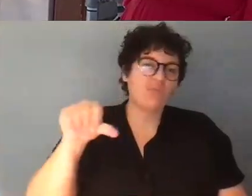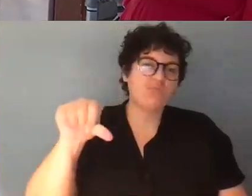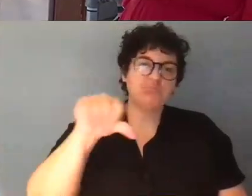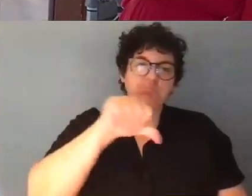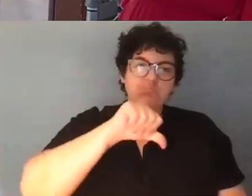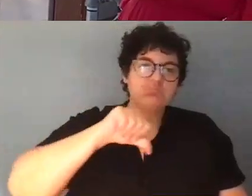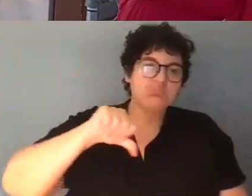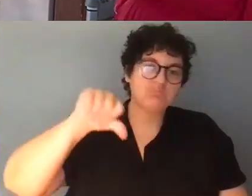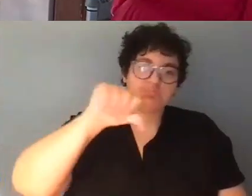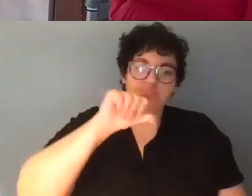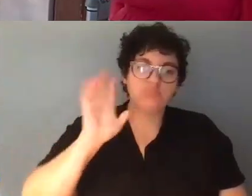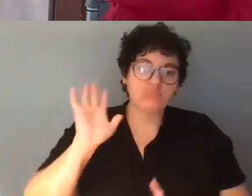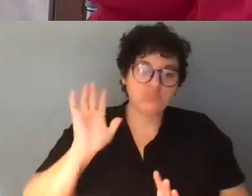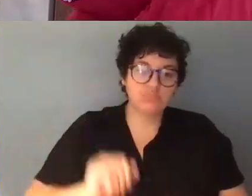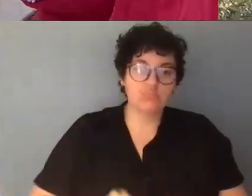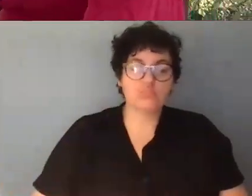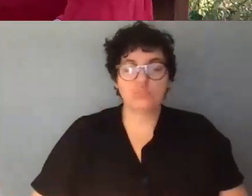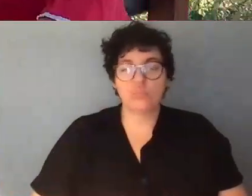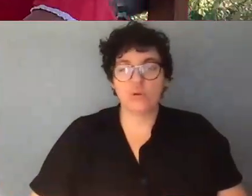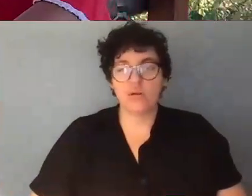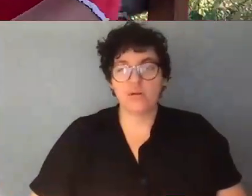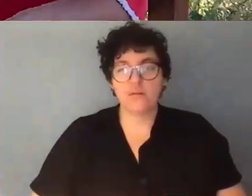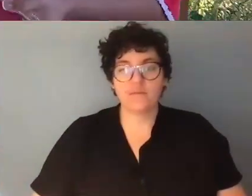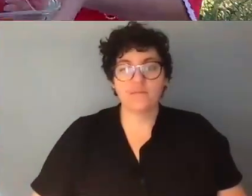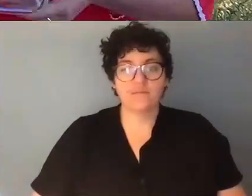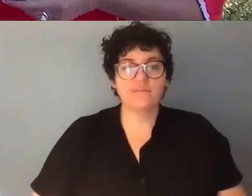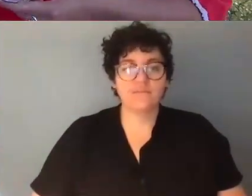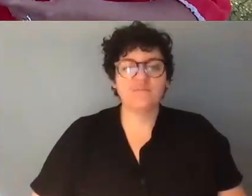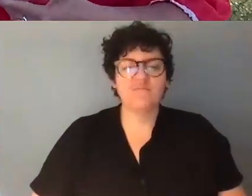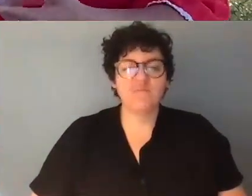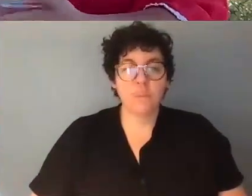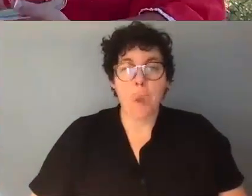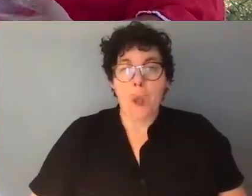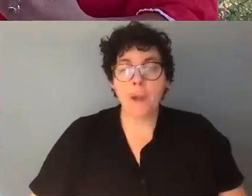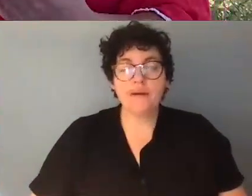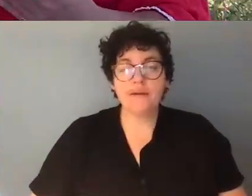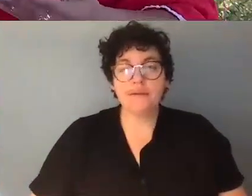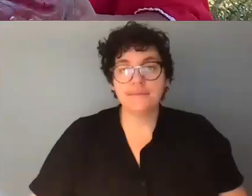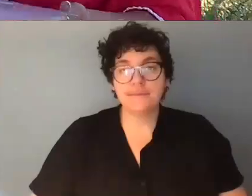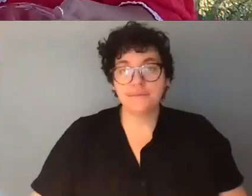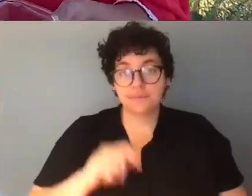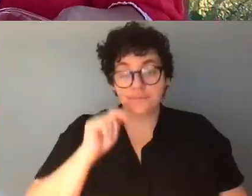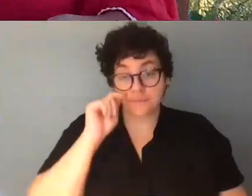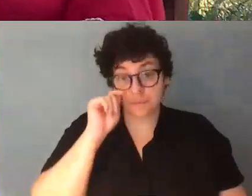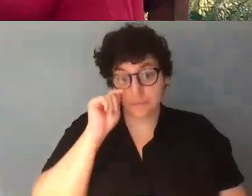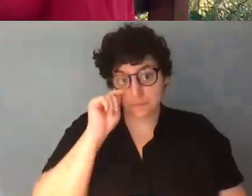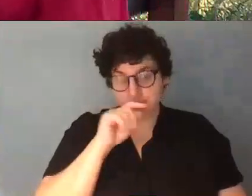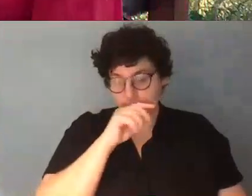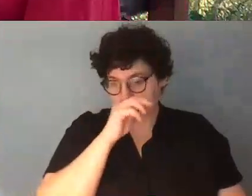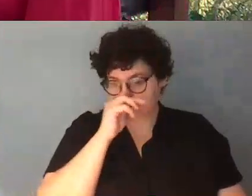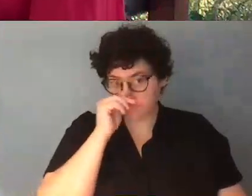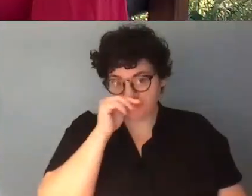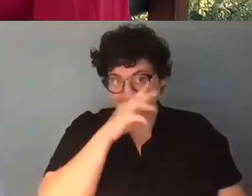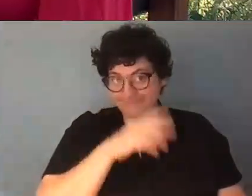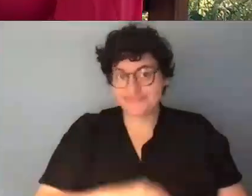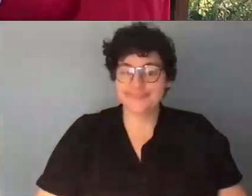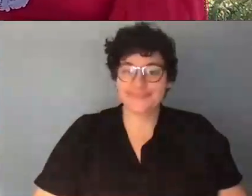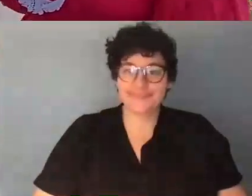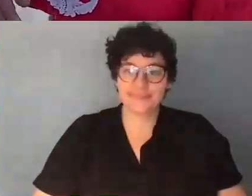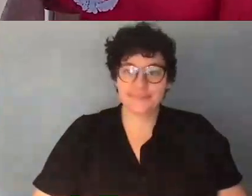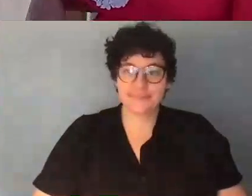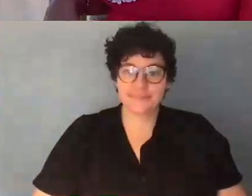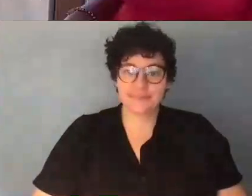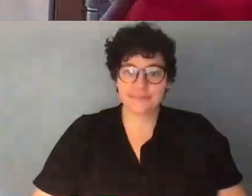Ya hace un poco de aceite ahí en la... Ya tiene preparado el platillo. Preparado el paquete. Un poquito de aceite. Sí, sí.